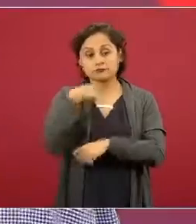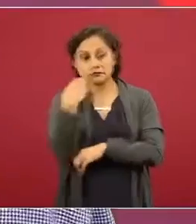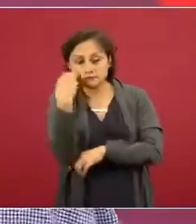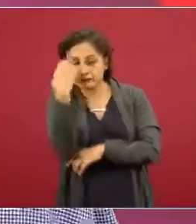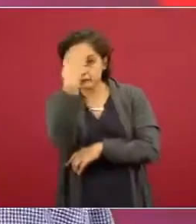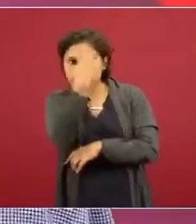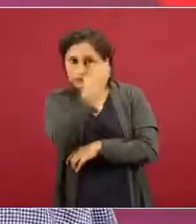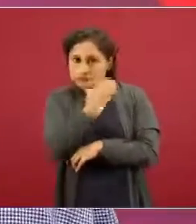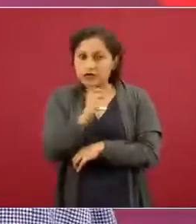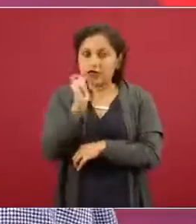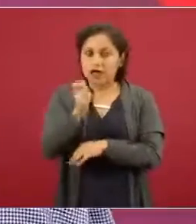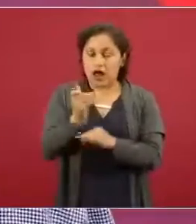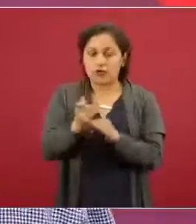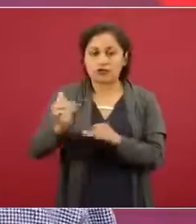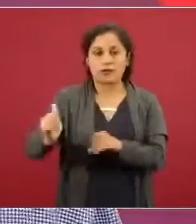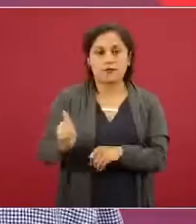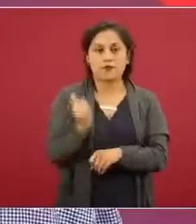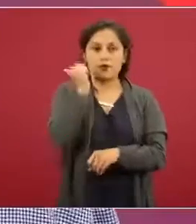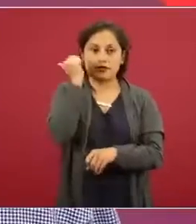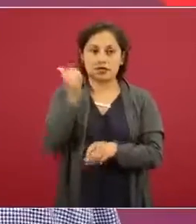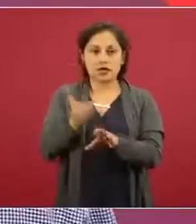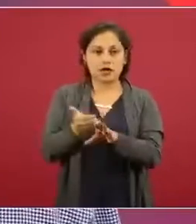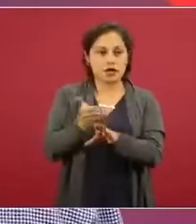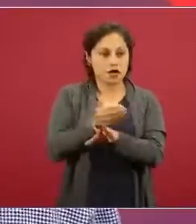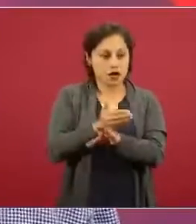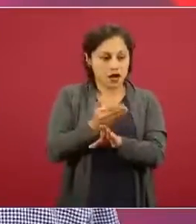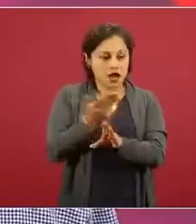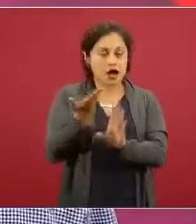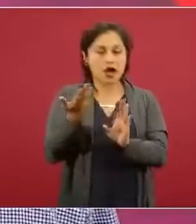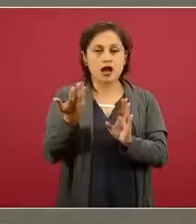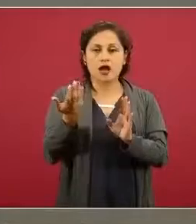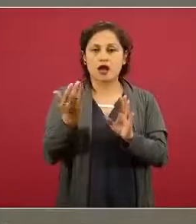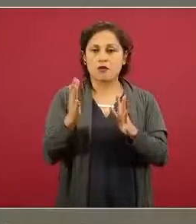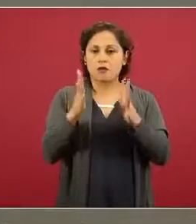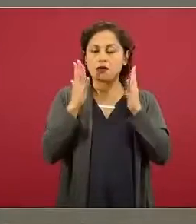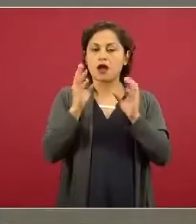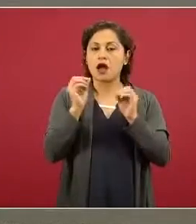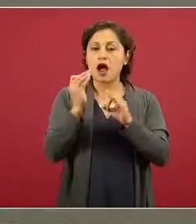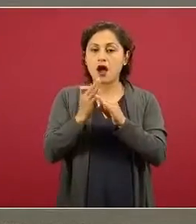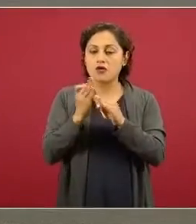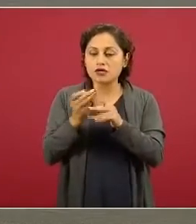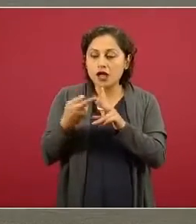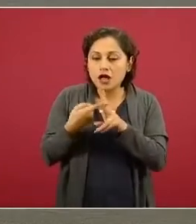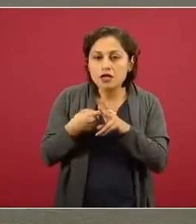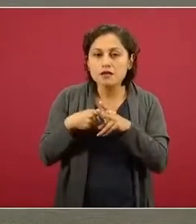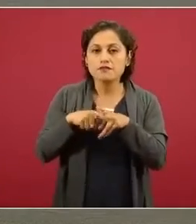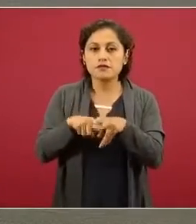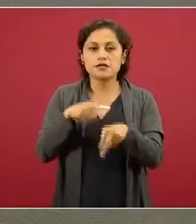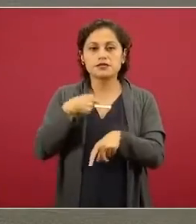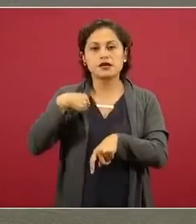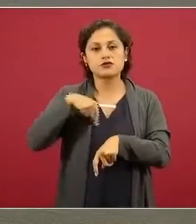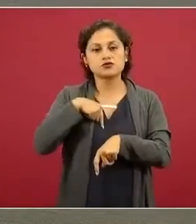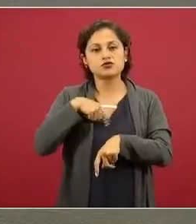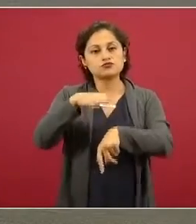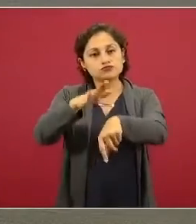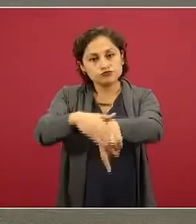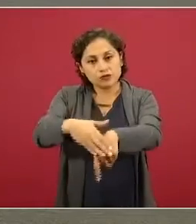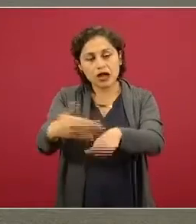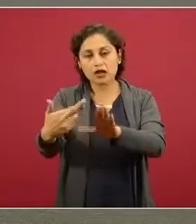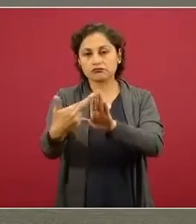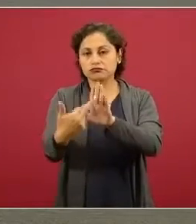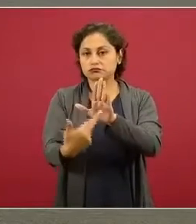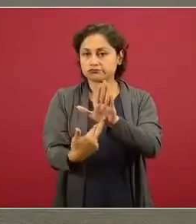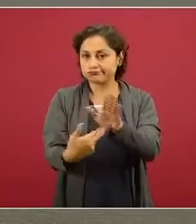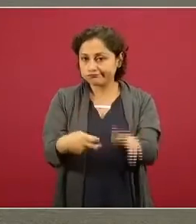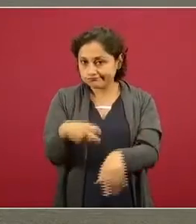ascenso continuo semana con semana, ¿no? Entonces sí hay muchas medidas, especialmente en estas medidas de restricción, de